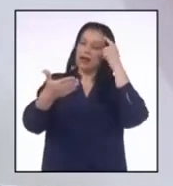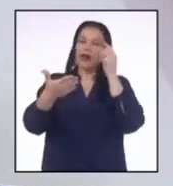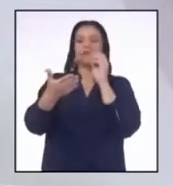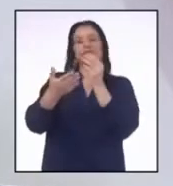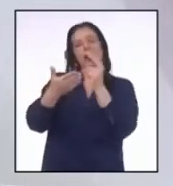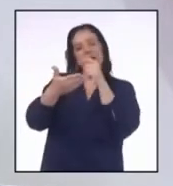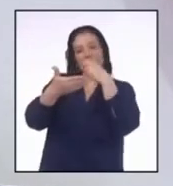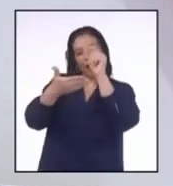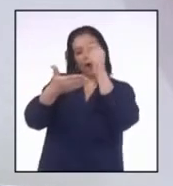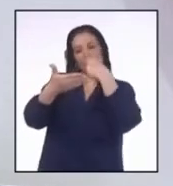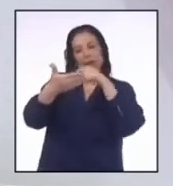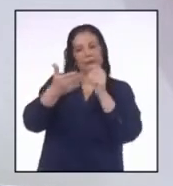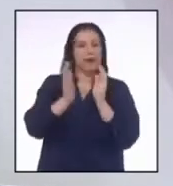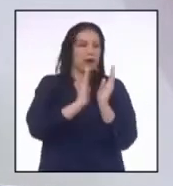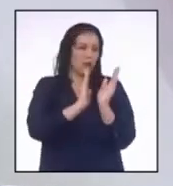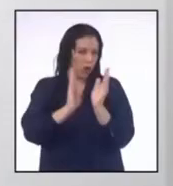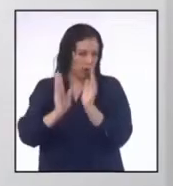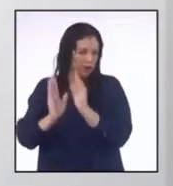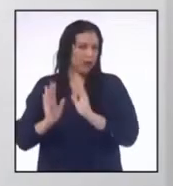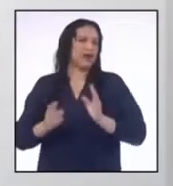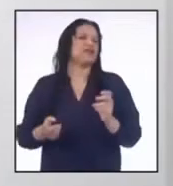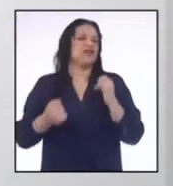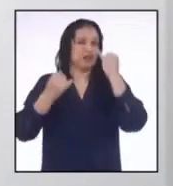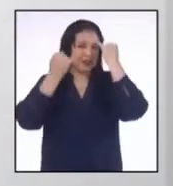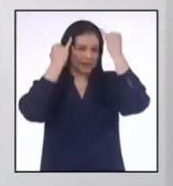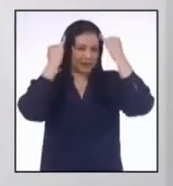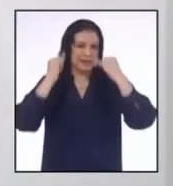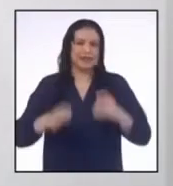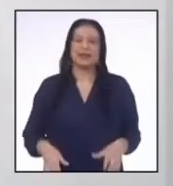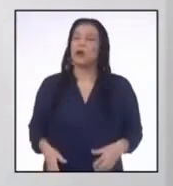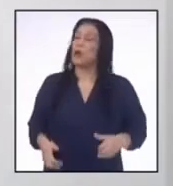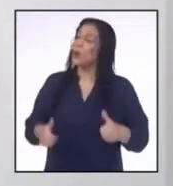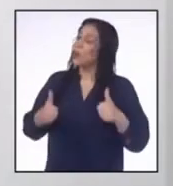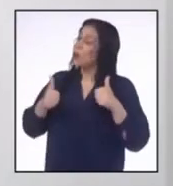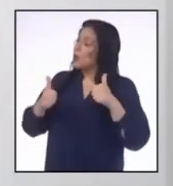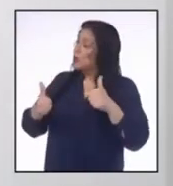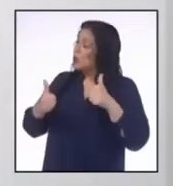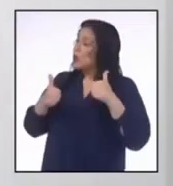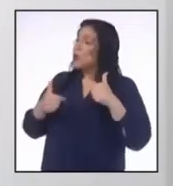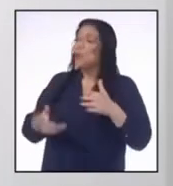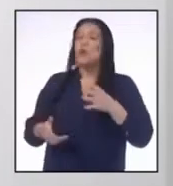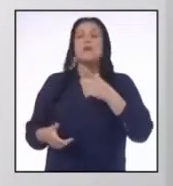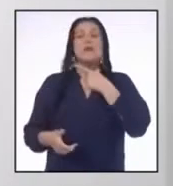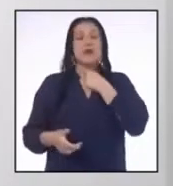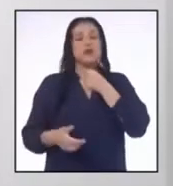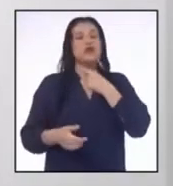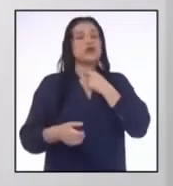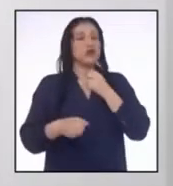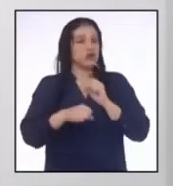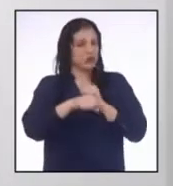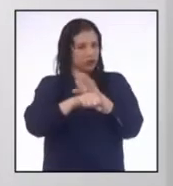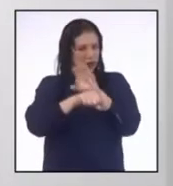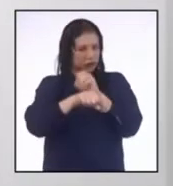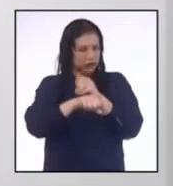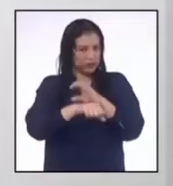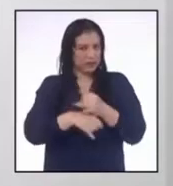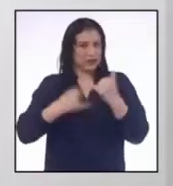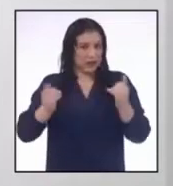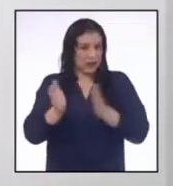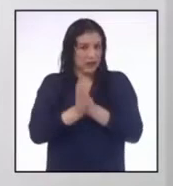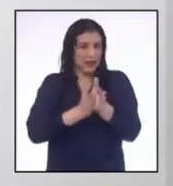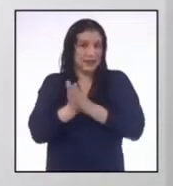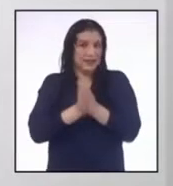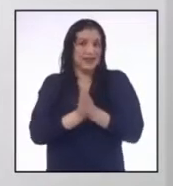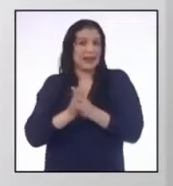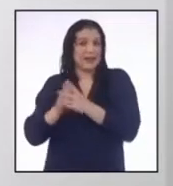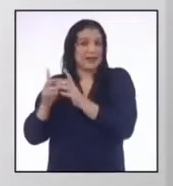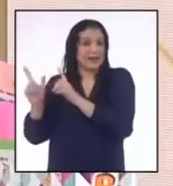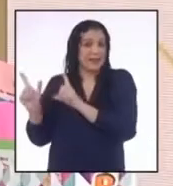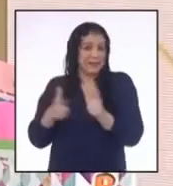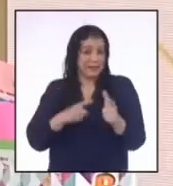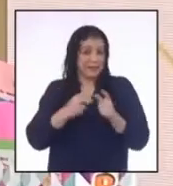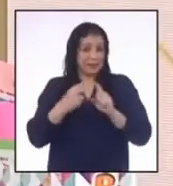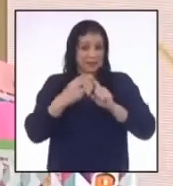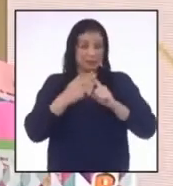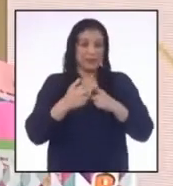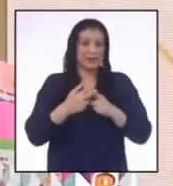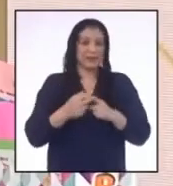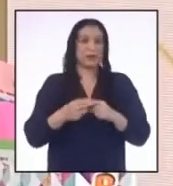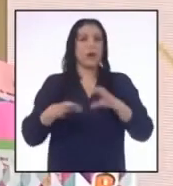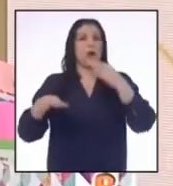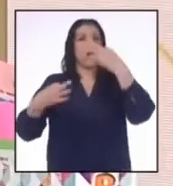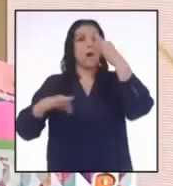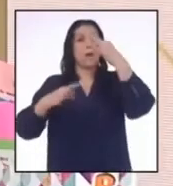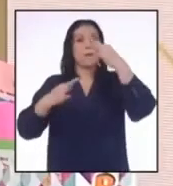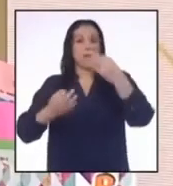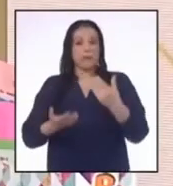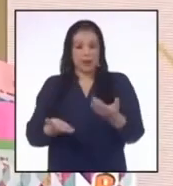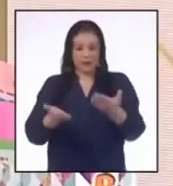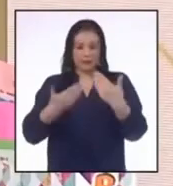sea, poniéndolo en orden. Me encantó su consejo. Ahora sí, manos a la obra. Hoja en